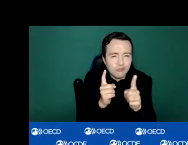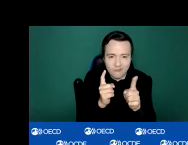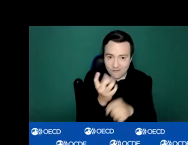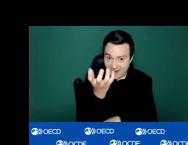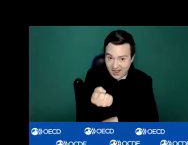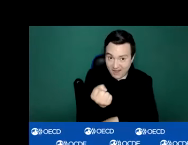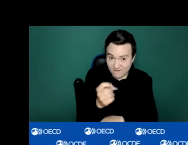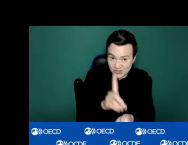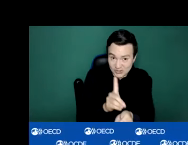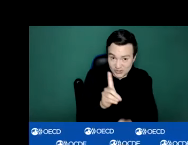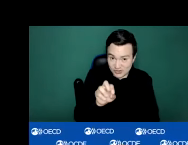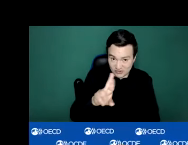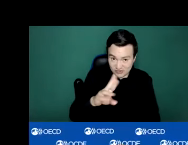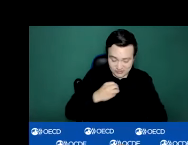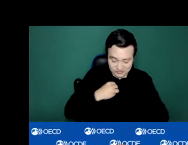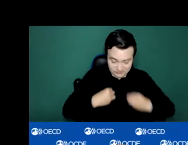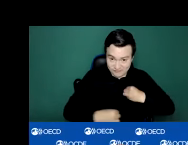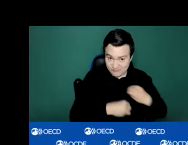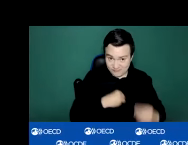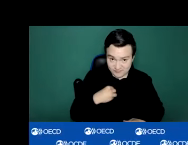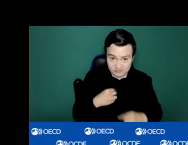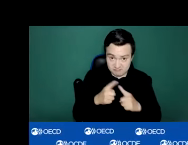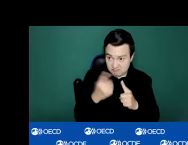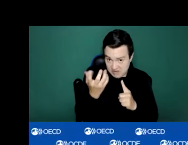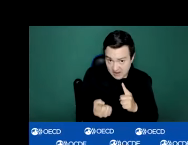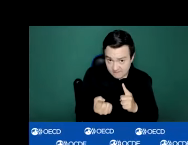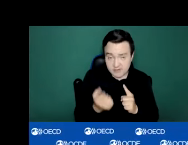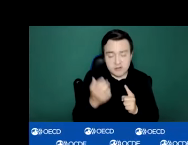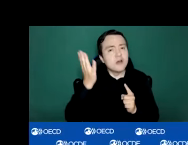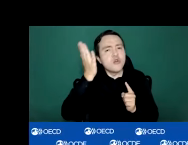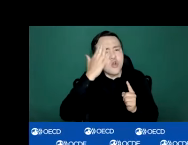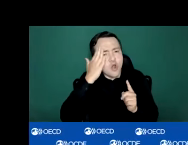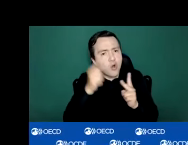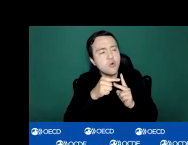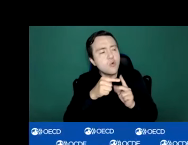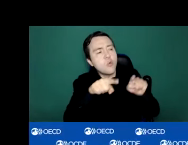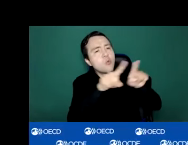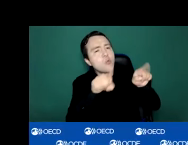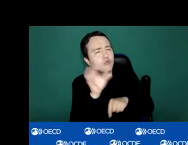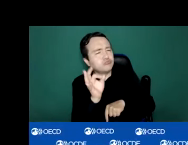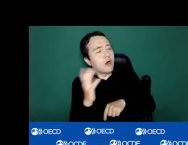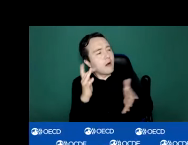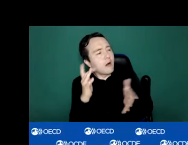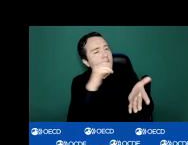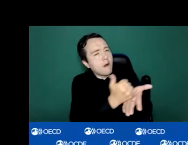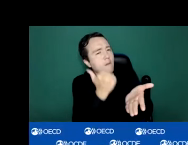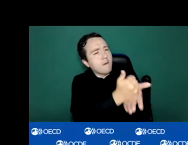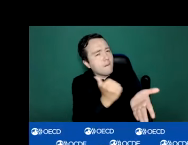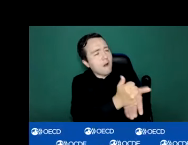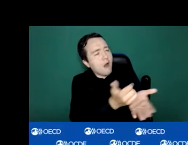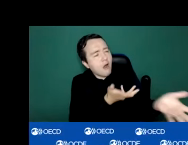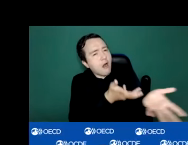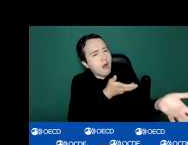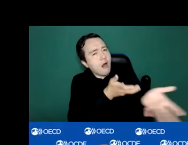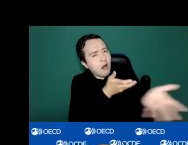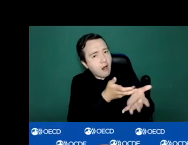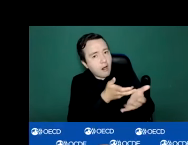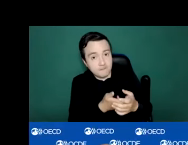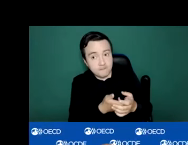de su historial de salud, que conoce de las horas de servicio.